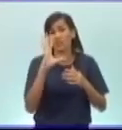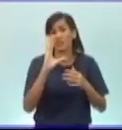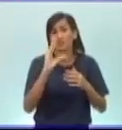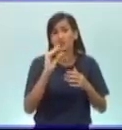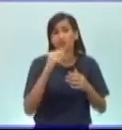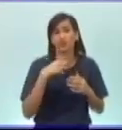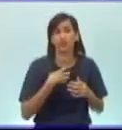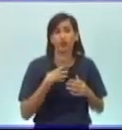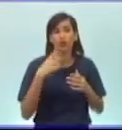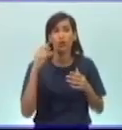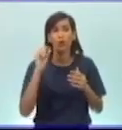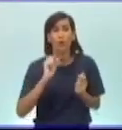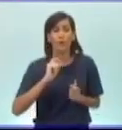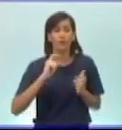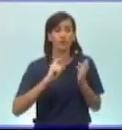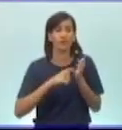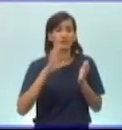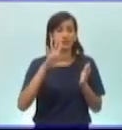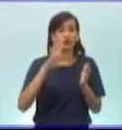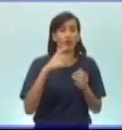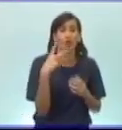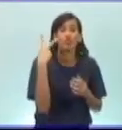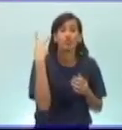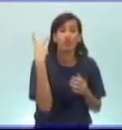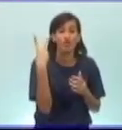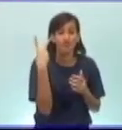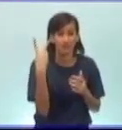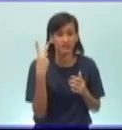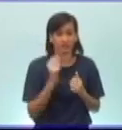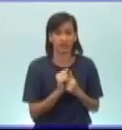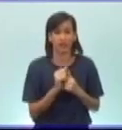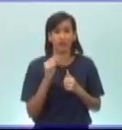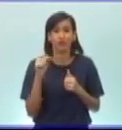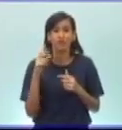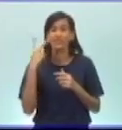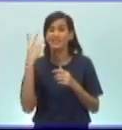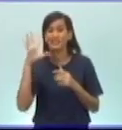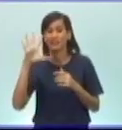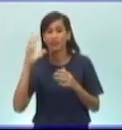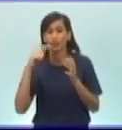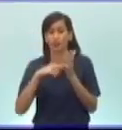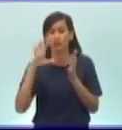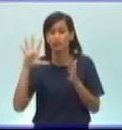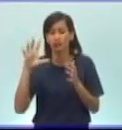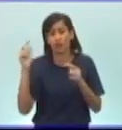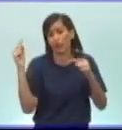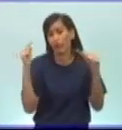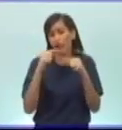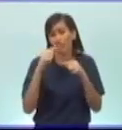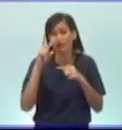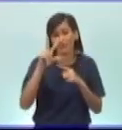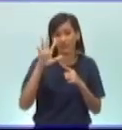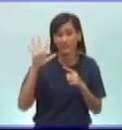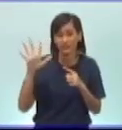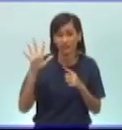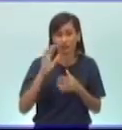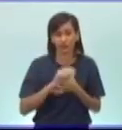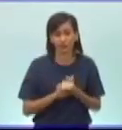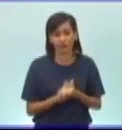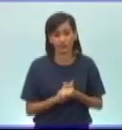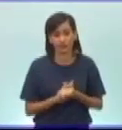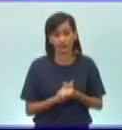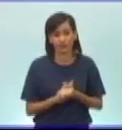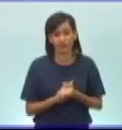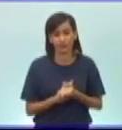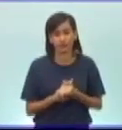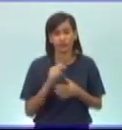tengo que multiplicar a 5, 5 por 5, y aquí es igual 5 por 5 a 25, ¿verdad? Por lo tanto,